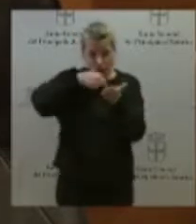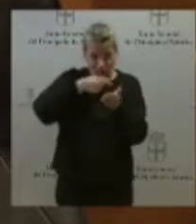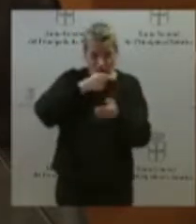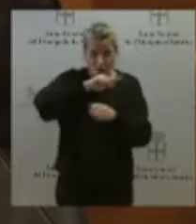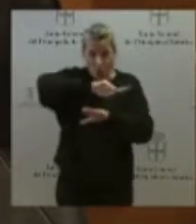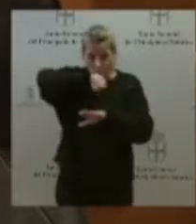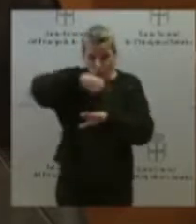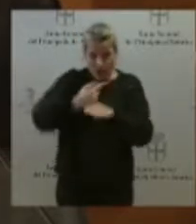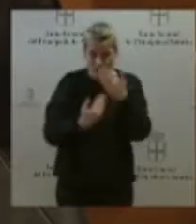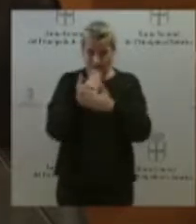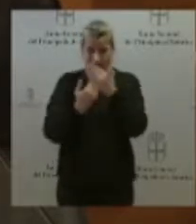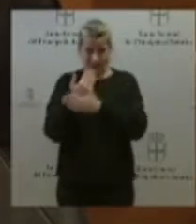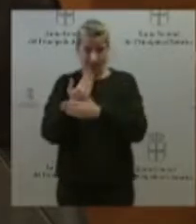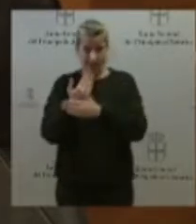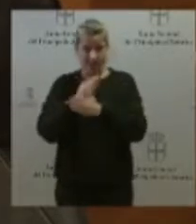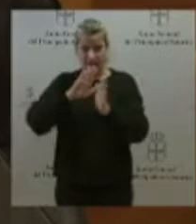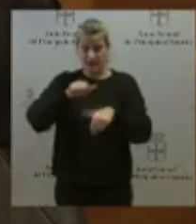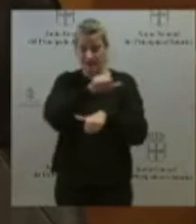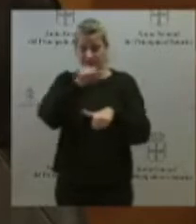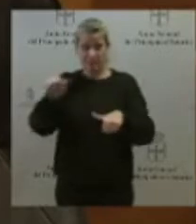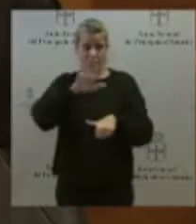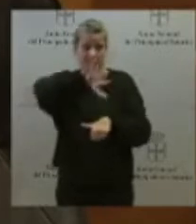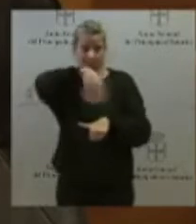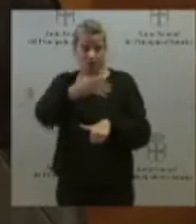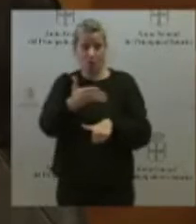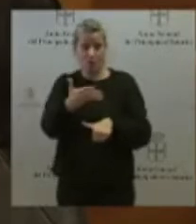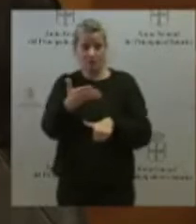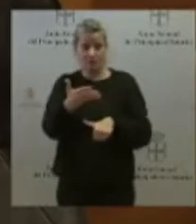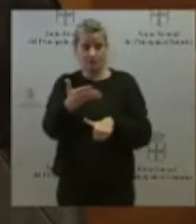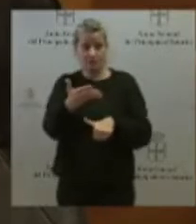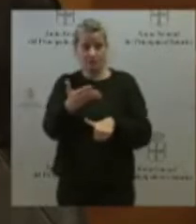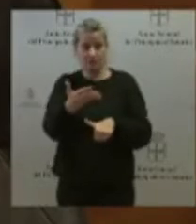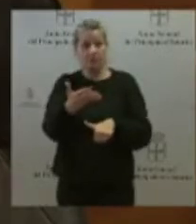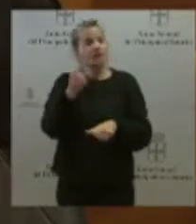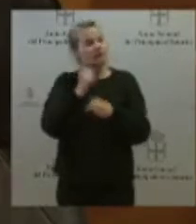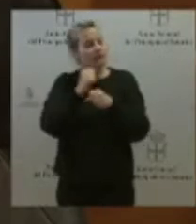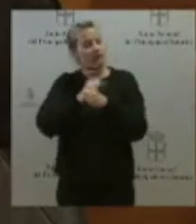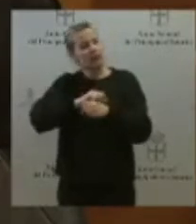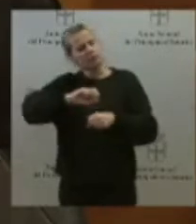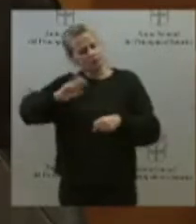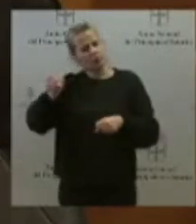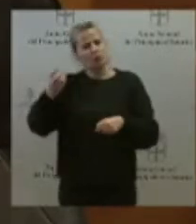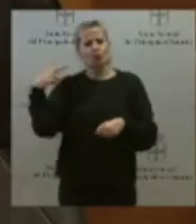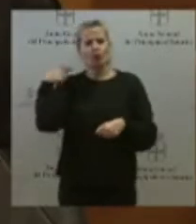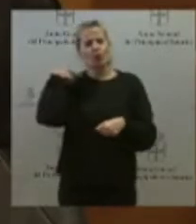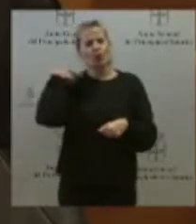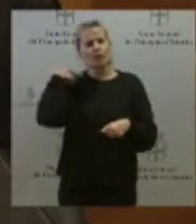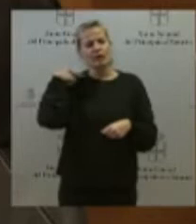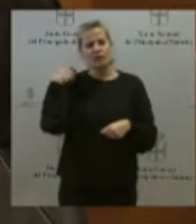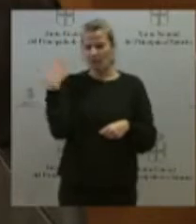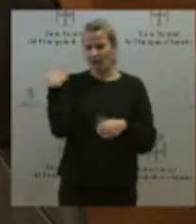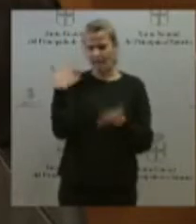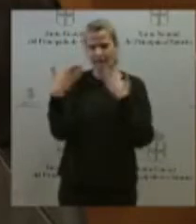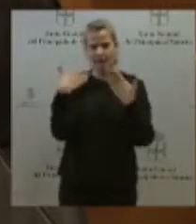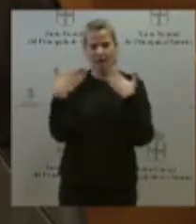General. Hubo trabajadores ya jubilados, con los que pude hablar ayer, que tenían una categoría que no era la suya y